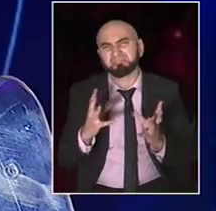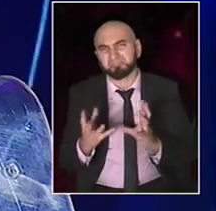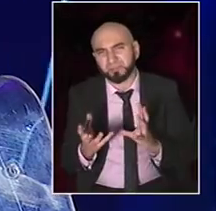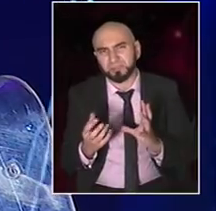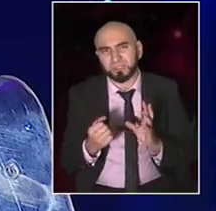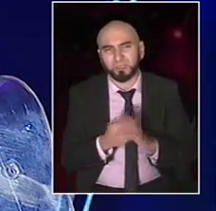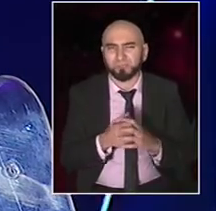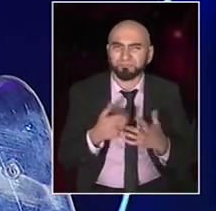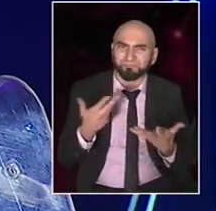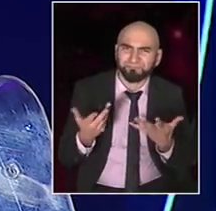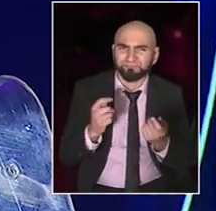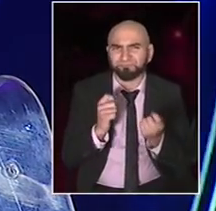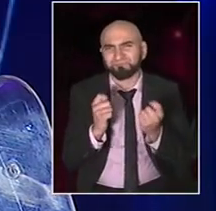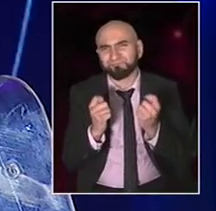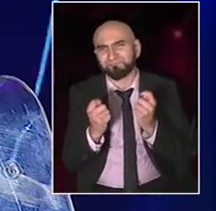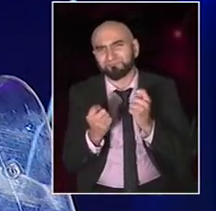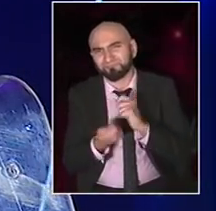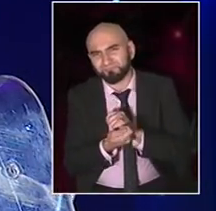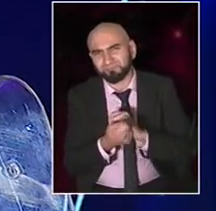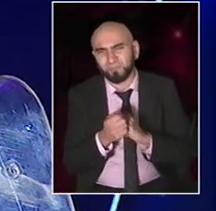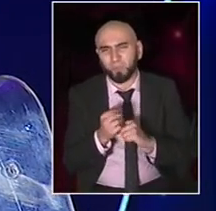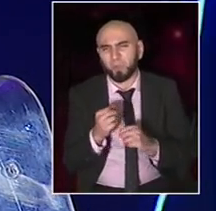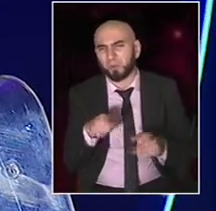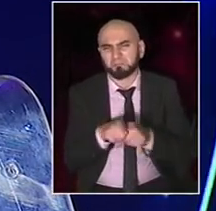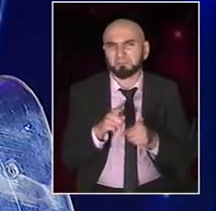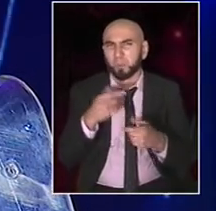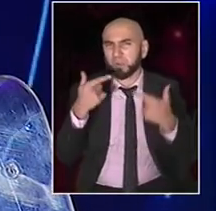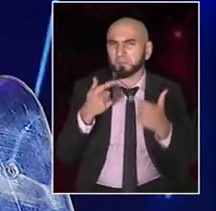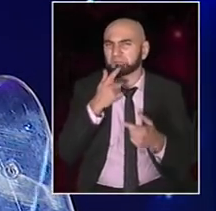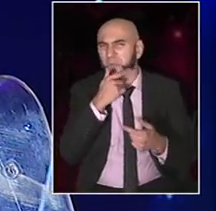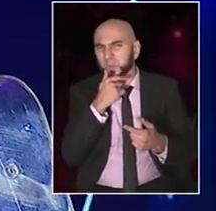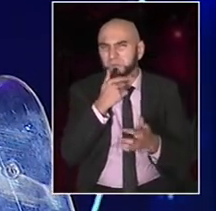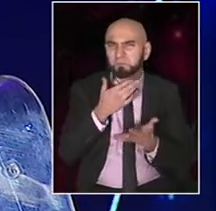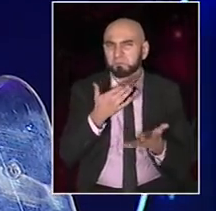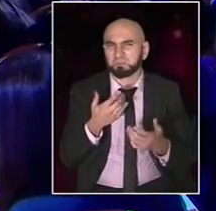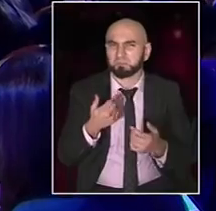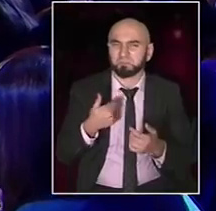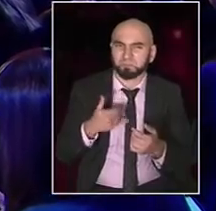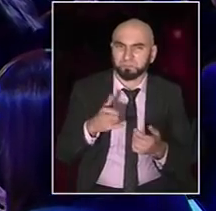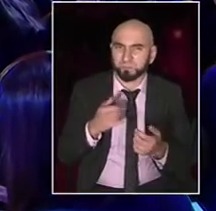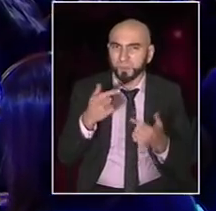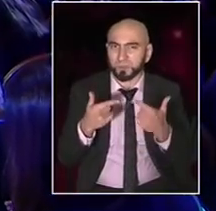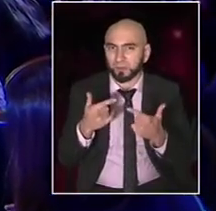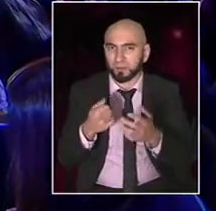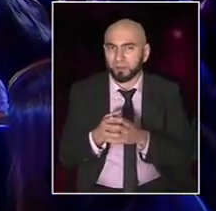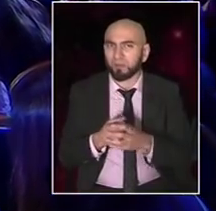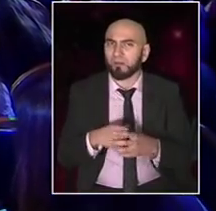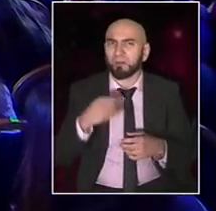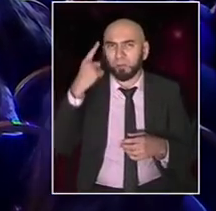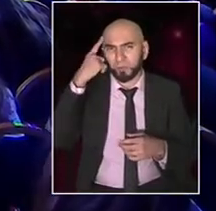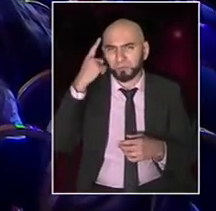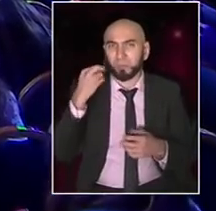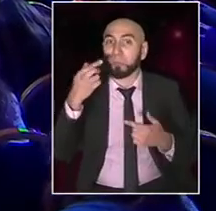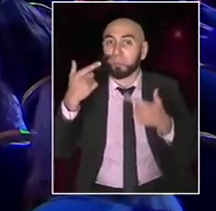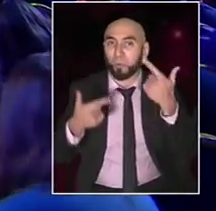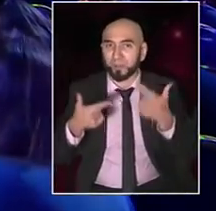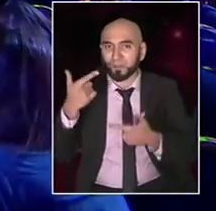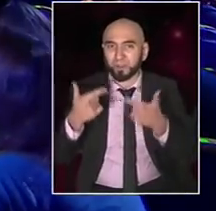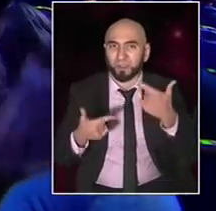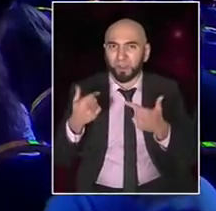irrelevante, en algo cuestionado, tal vez en muy pocas veces en la historia de la humanidad, yo creo que la política ha